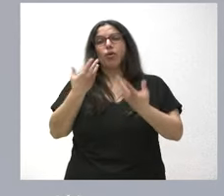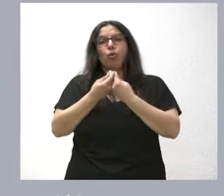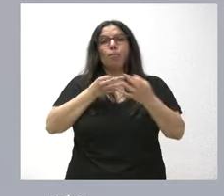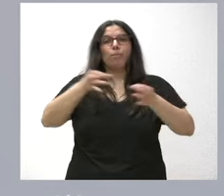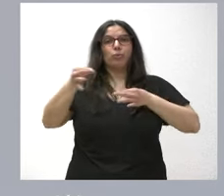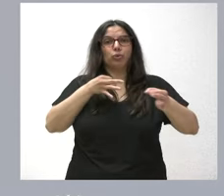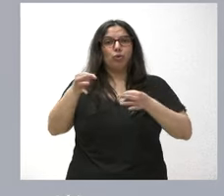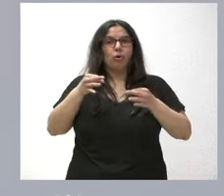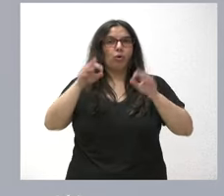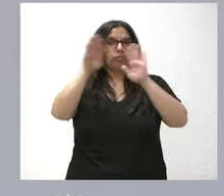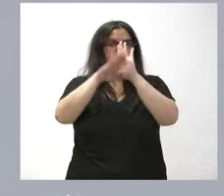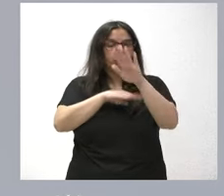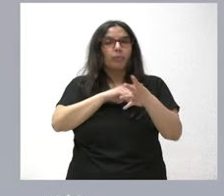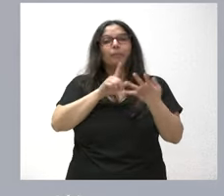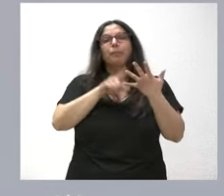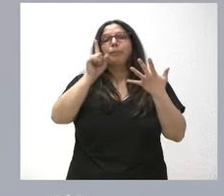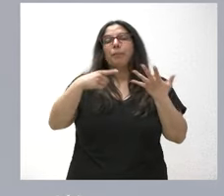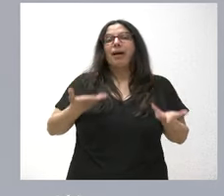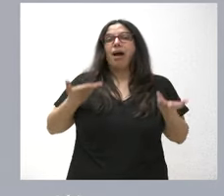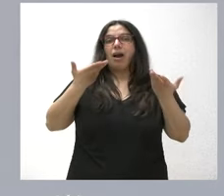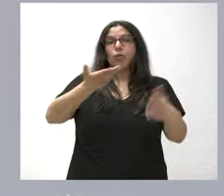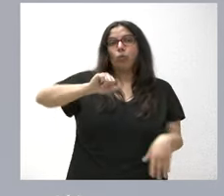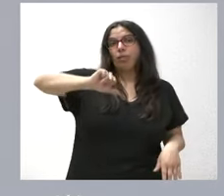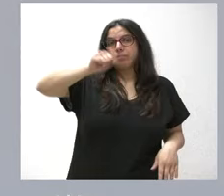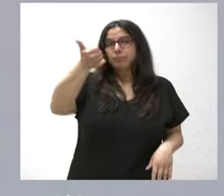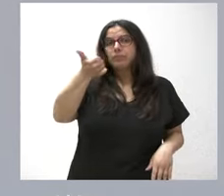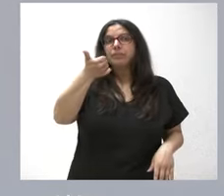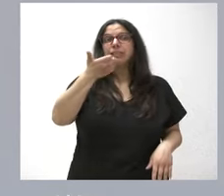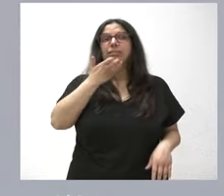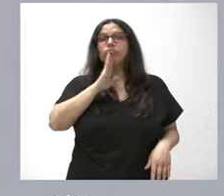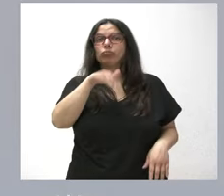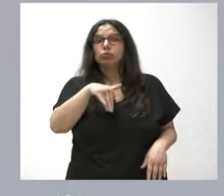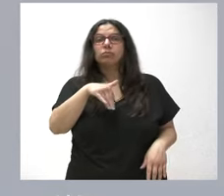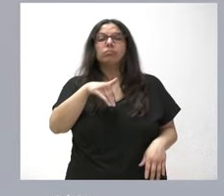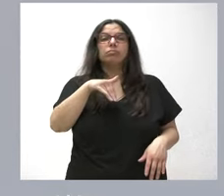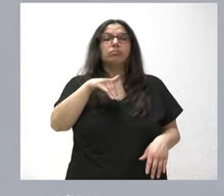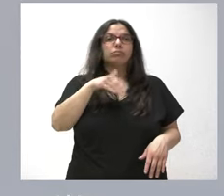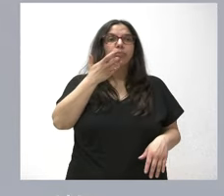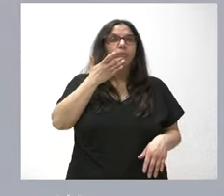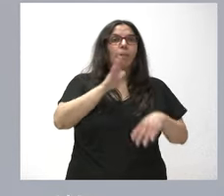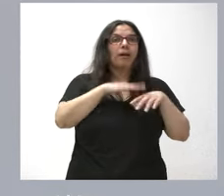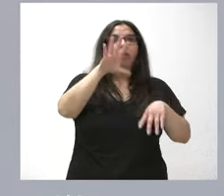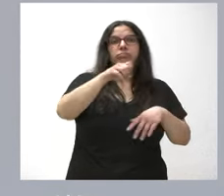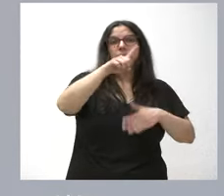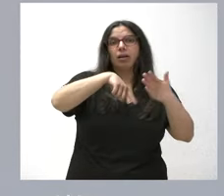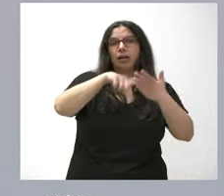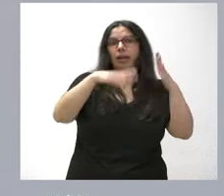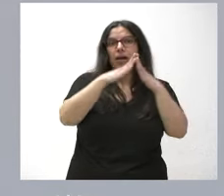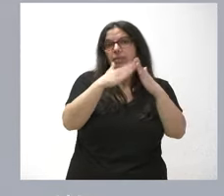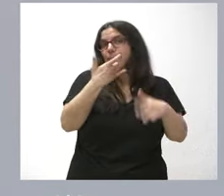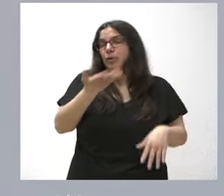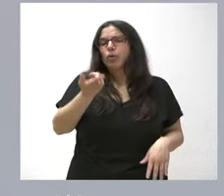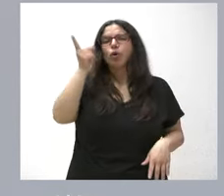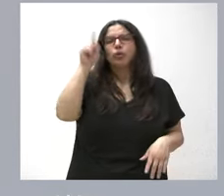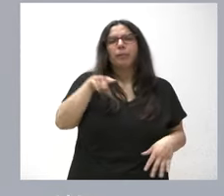protocolos determinados, las ayudas que puedan ser convenientes en el caso de acceso a la vivienda o también, cómo no, todo lo que